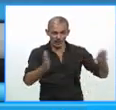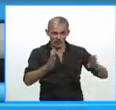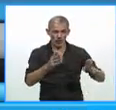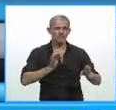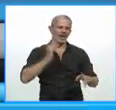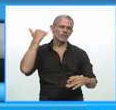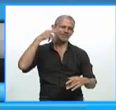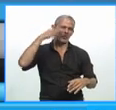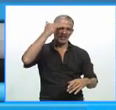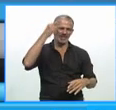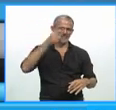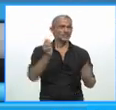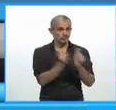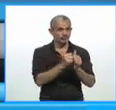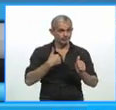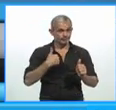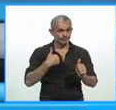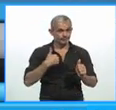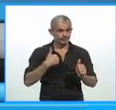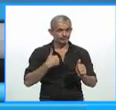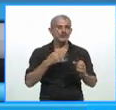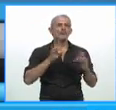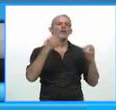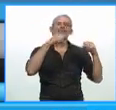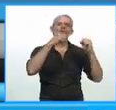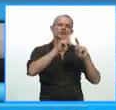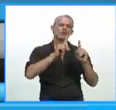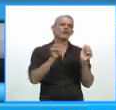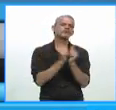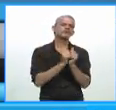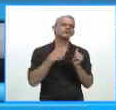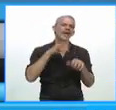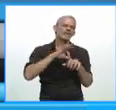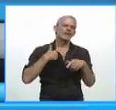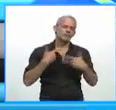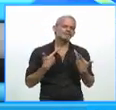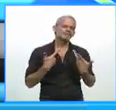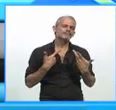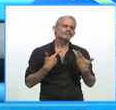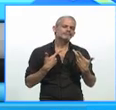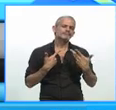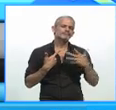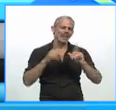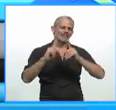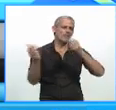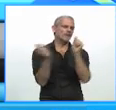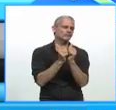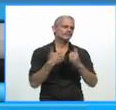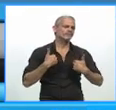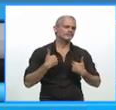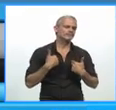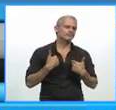El año pasado me acompañó más allá de lo deportivo de una manera incondicional. Sí, ya te vamos a preguntar eso también, porque fue un año muy